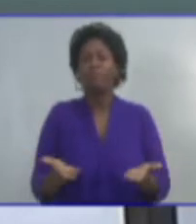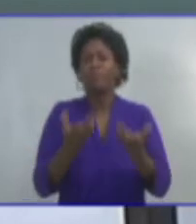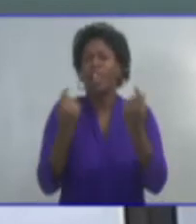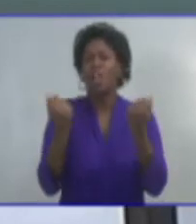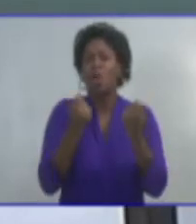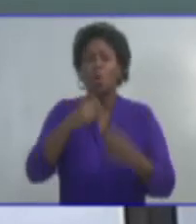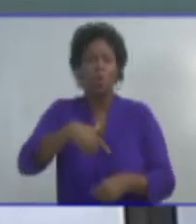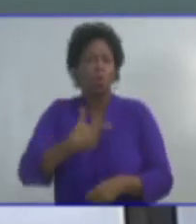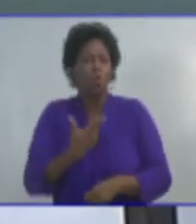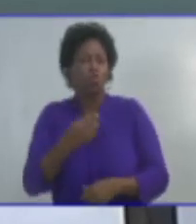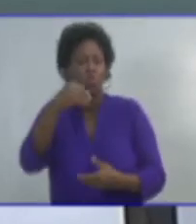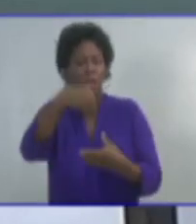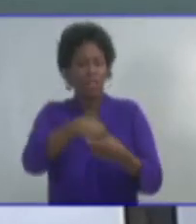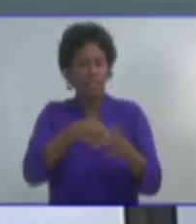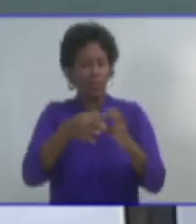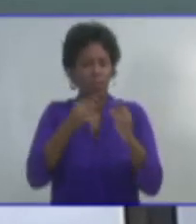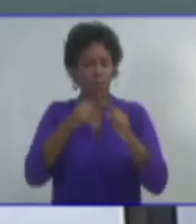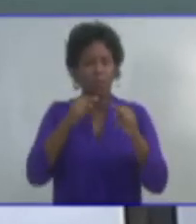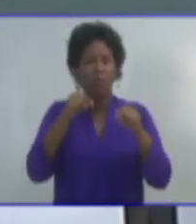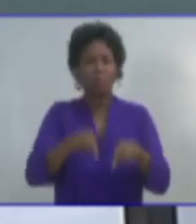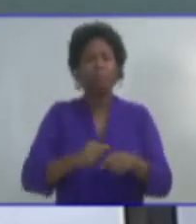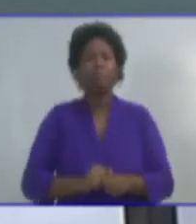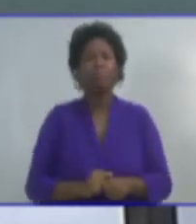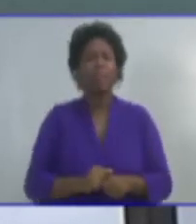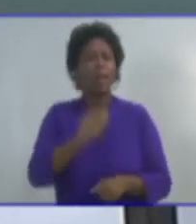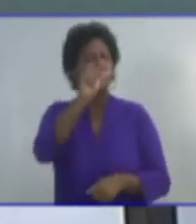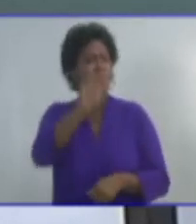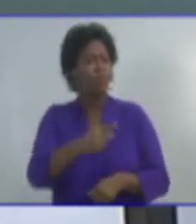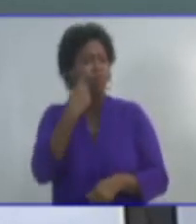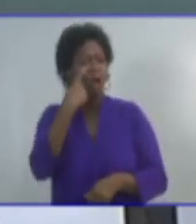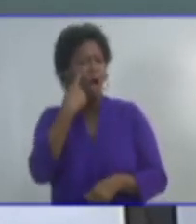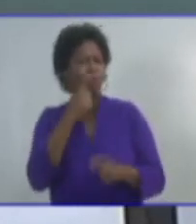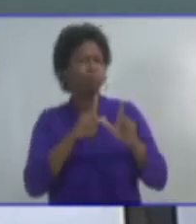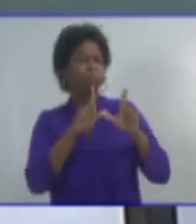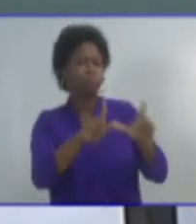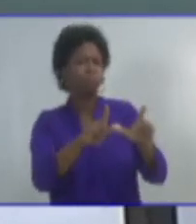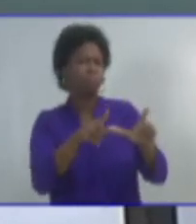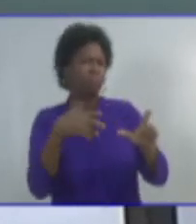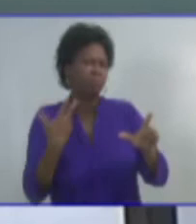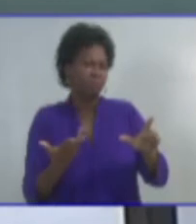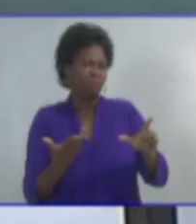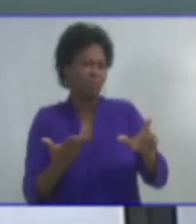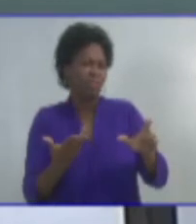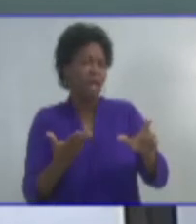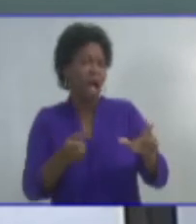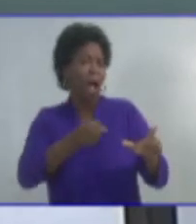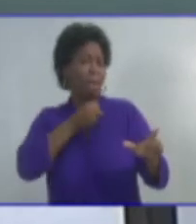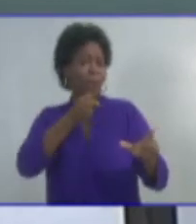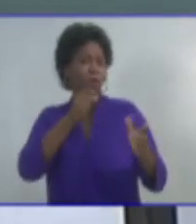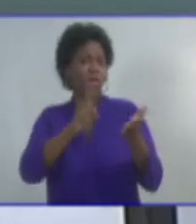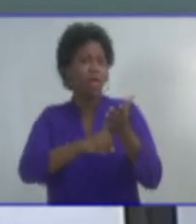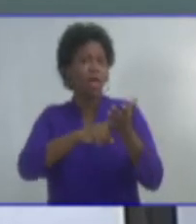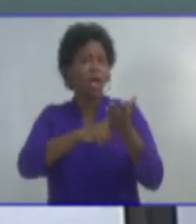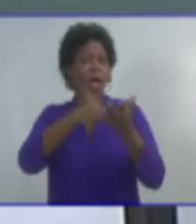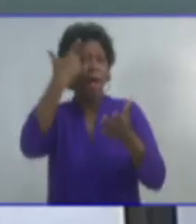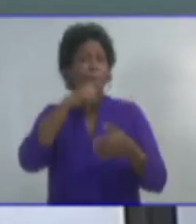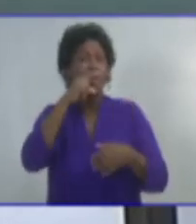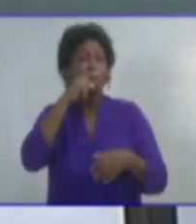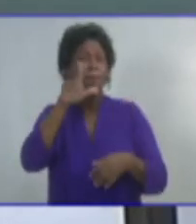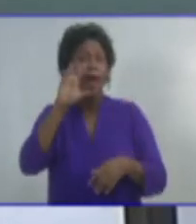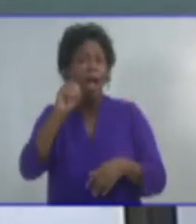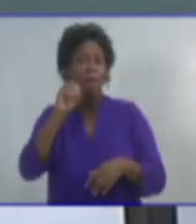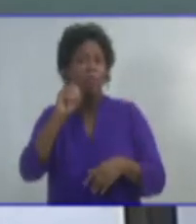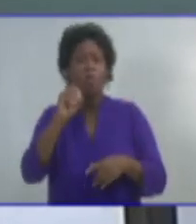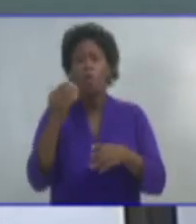socioeconómico cultural de nuestro territorio. Entre los reconocidos con la nominación destacan el periodista Pablo Soroa Fernández, los